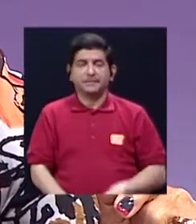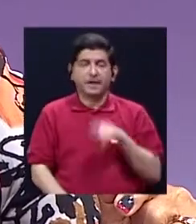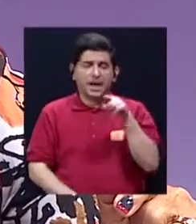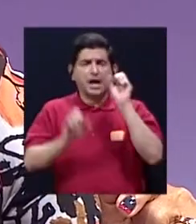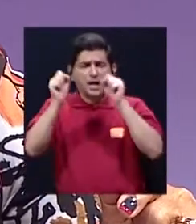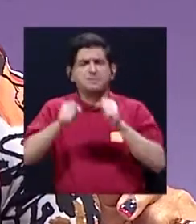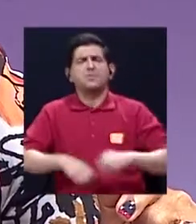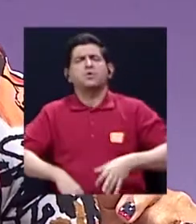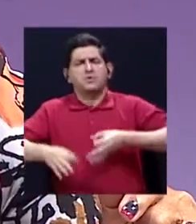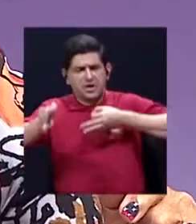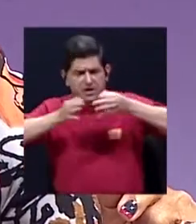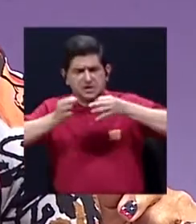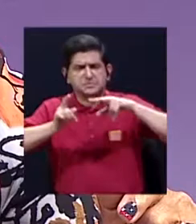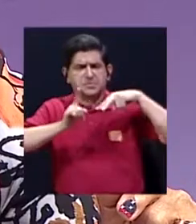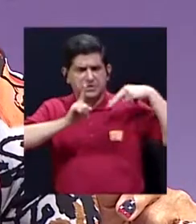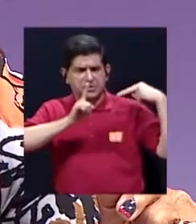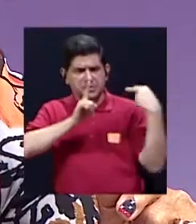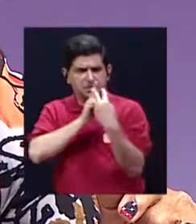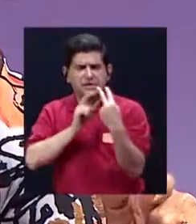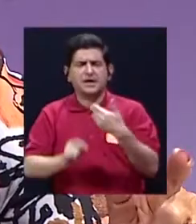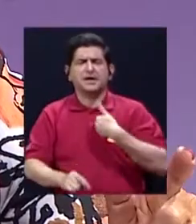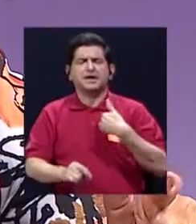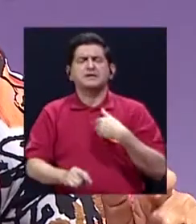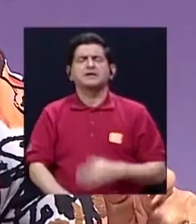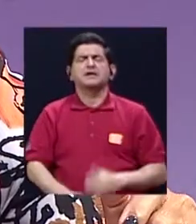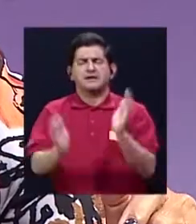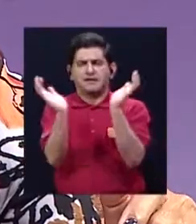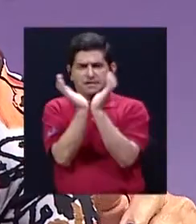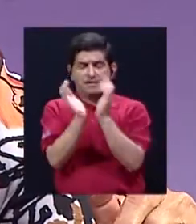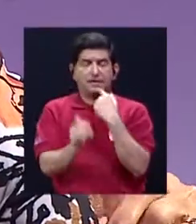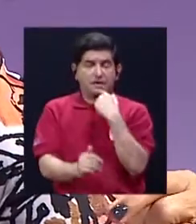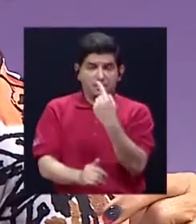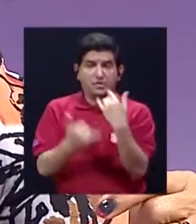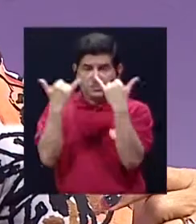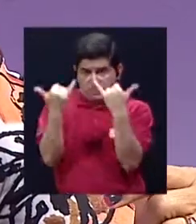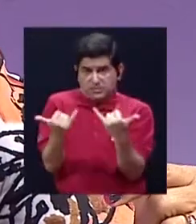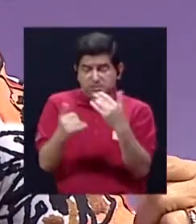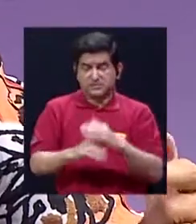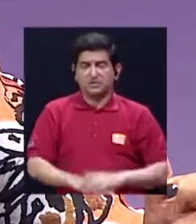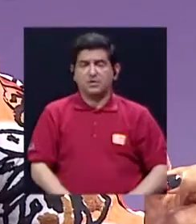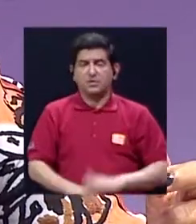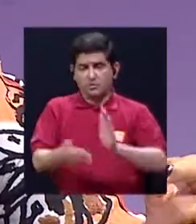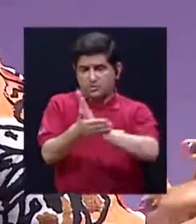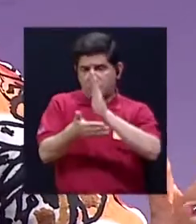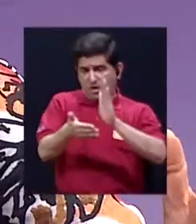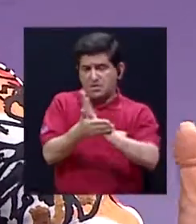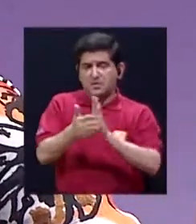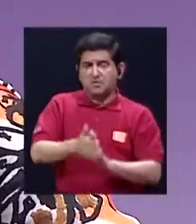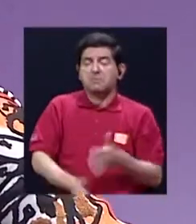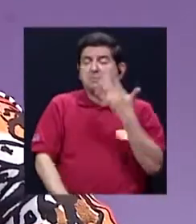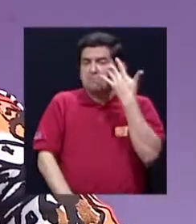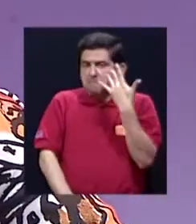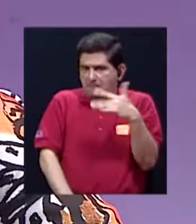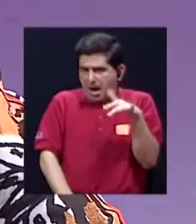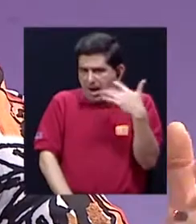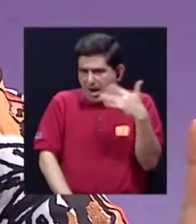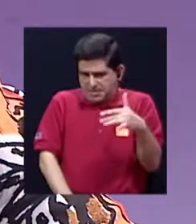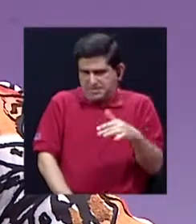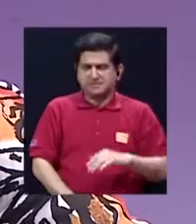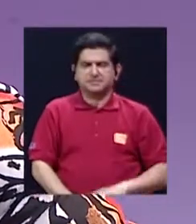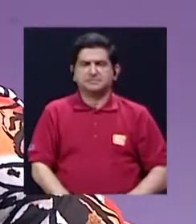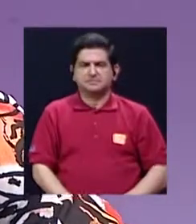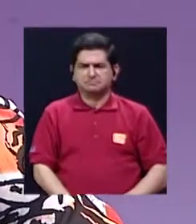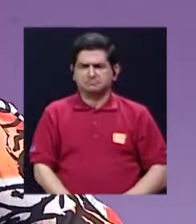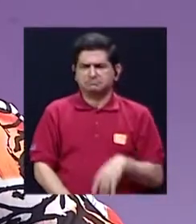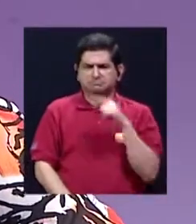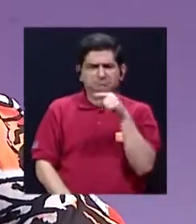que nos pudiera dar el punto de vista de la Caja, porque como usted dice ahora, el documento aparentemente, no